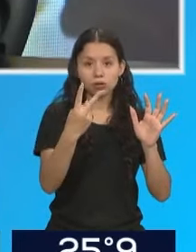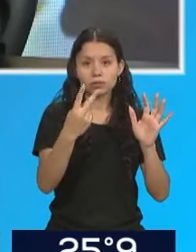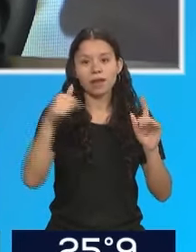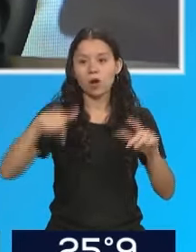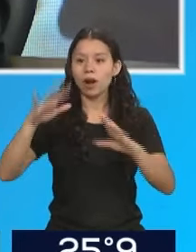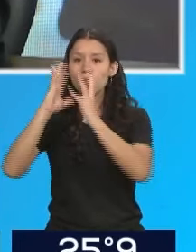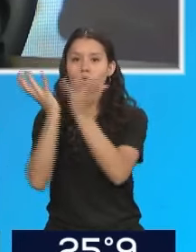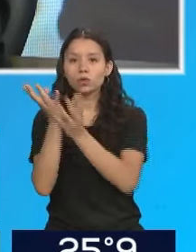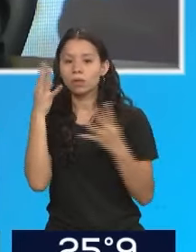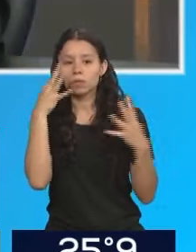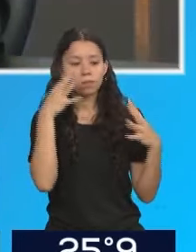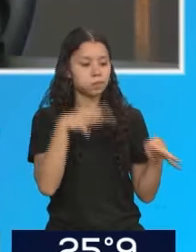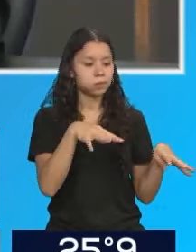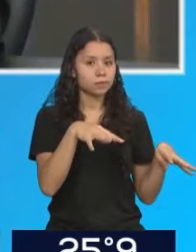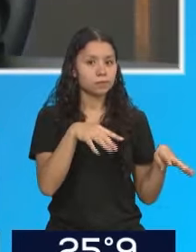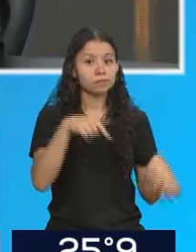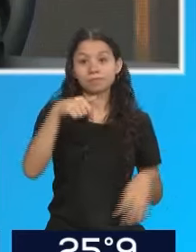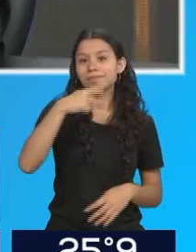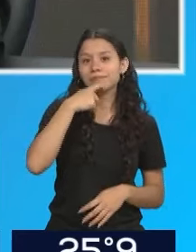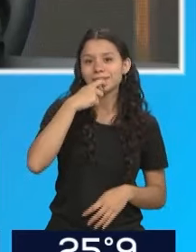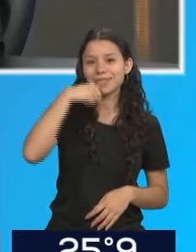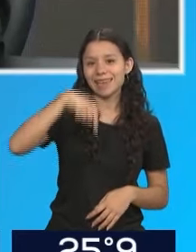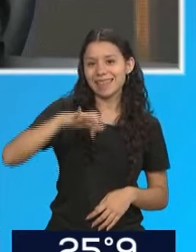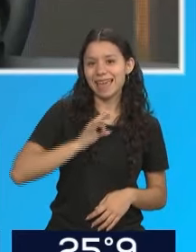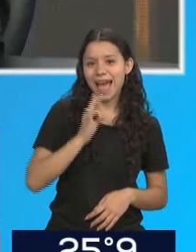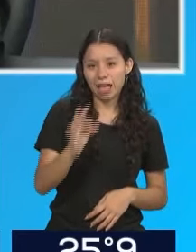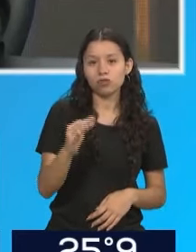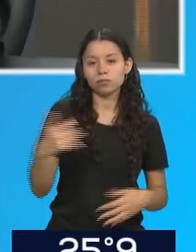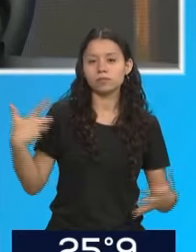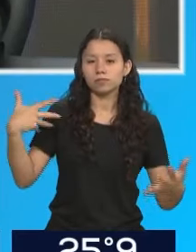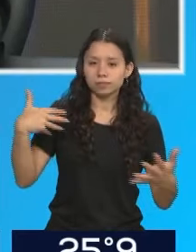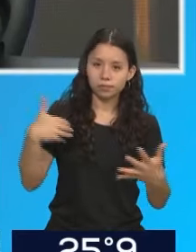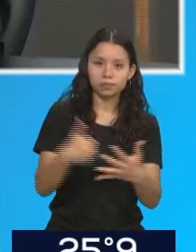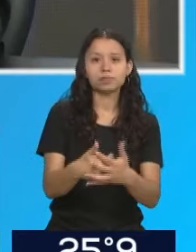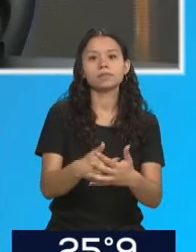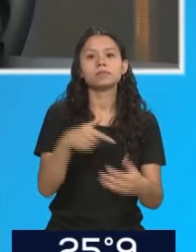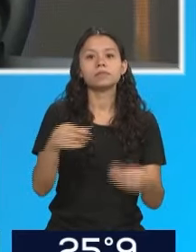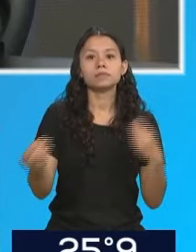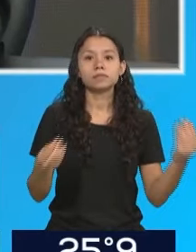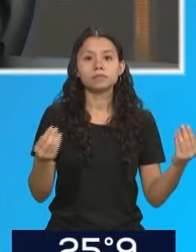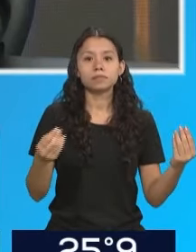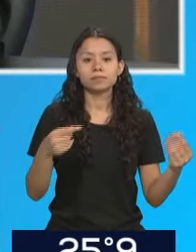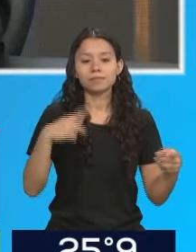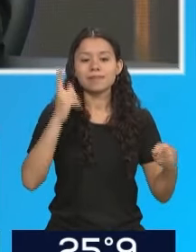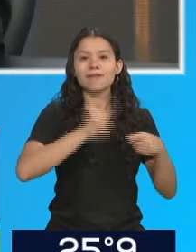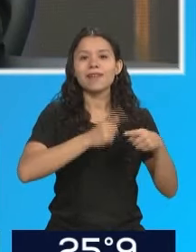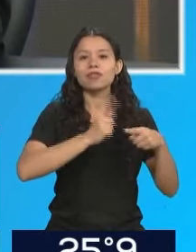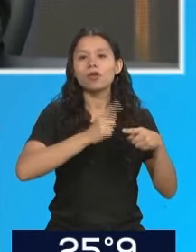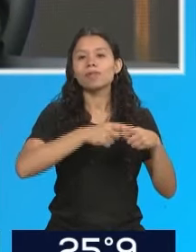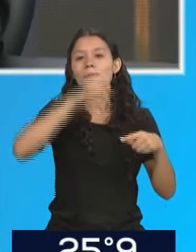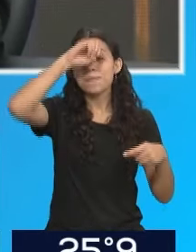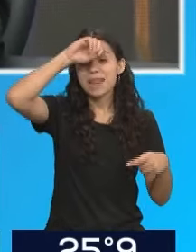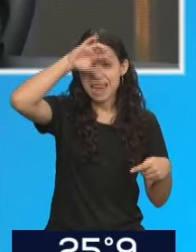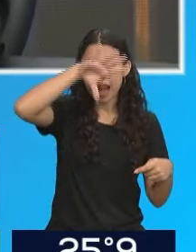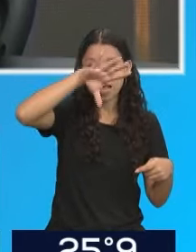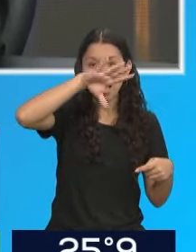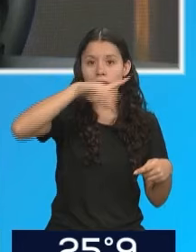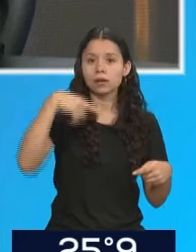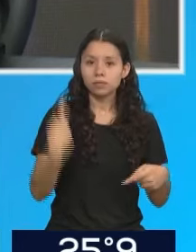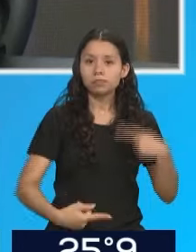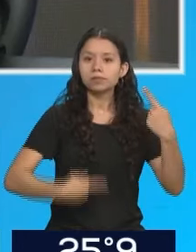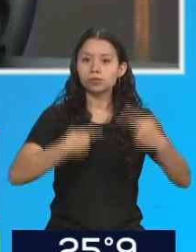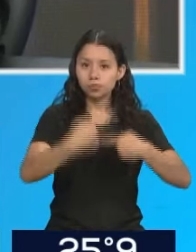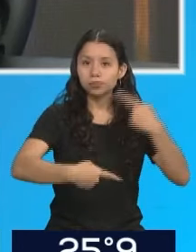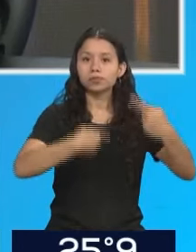está terminando el año, lo hemos venido analizando a lo largo de los últimos tiempos, con una cumbre minera sostenible, como bien lo explicaba Fernando